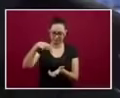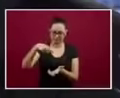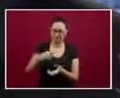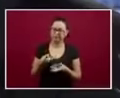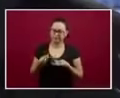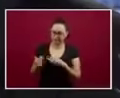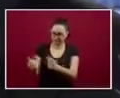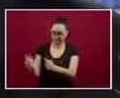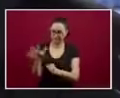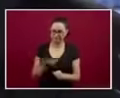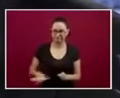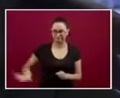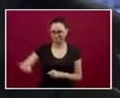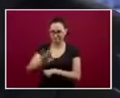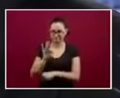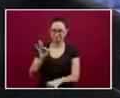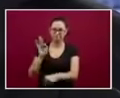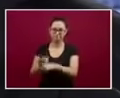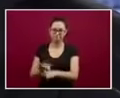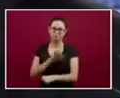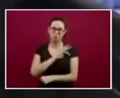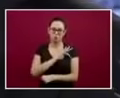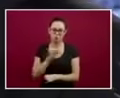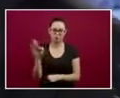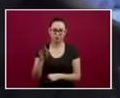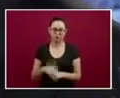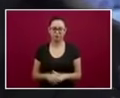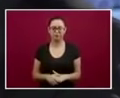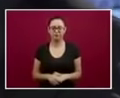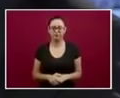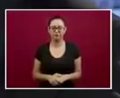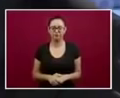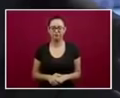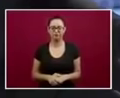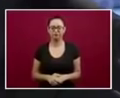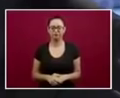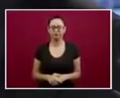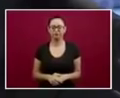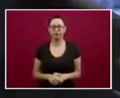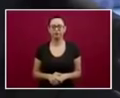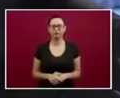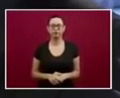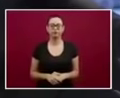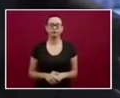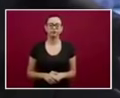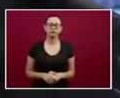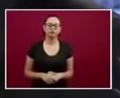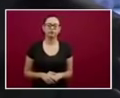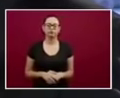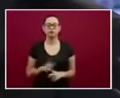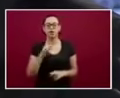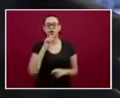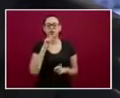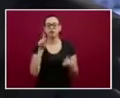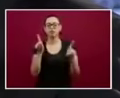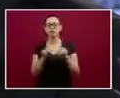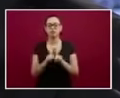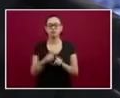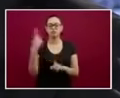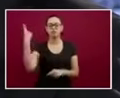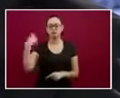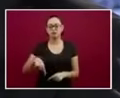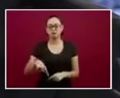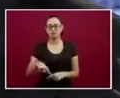apoya a los demás, y yo animo a toda la gente que nos escucha a darle la mano a los demás, cueste lo que cueste. Rosy Orozco. Desde el primer día yo